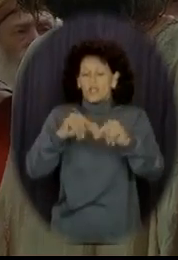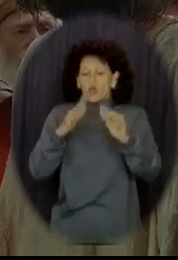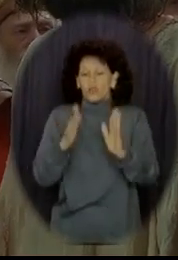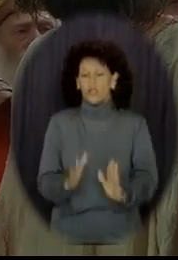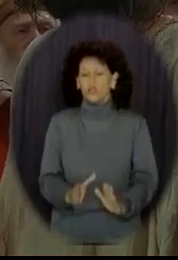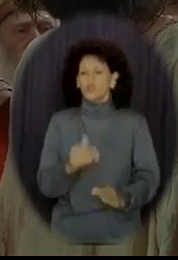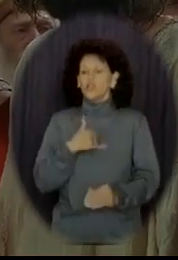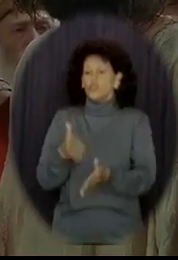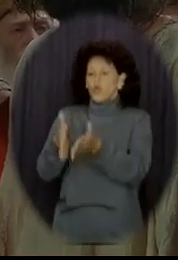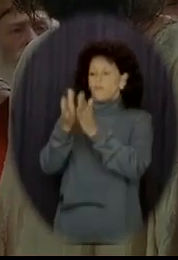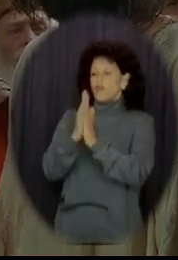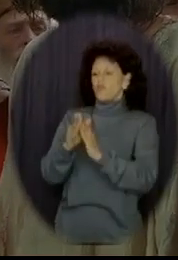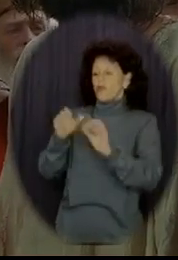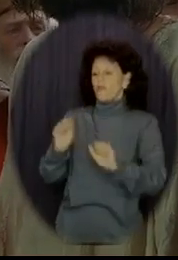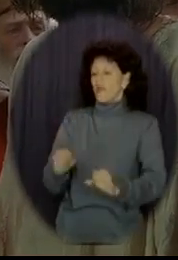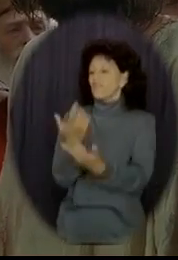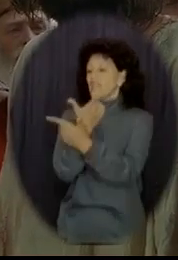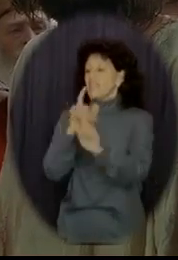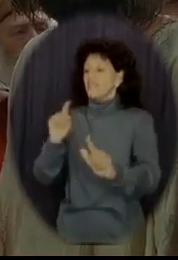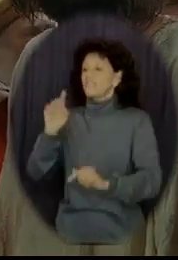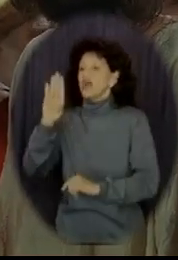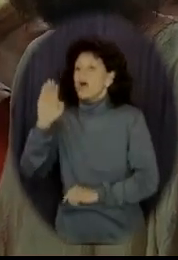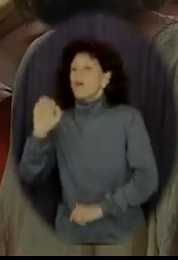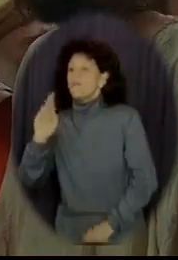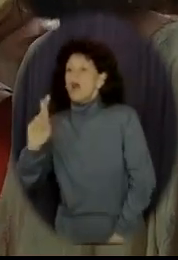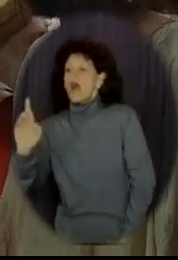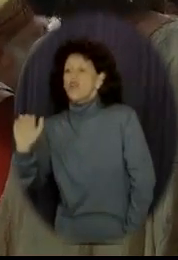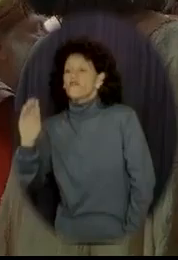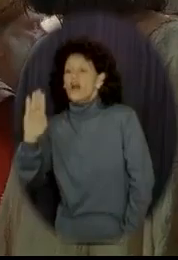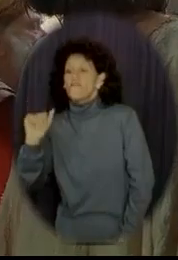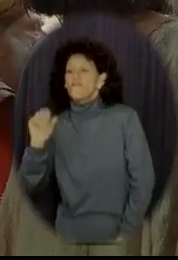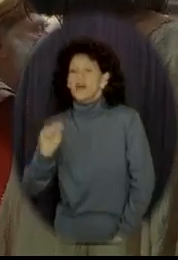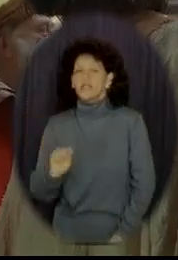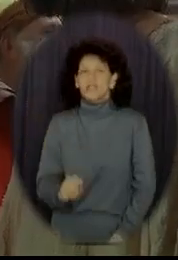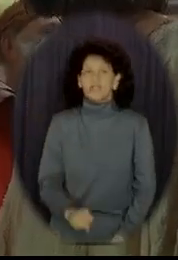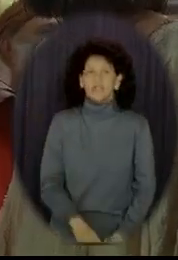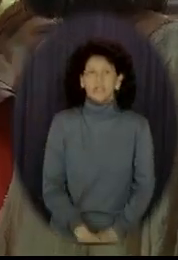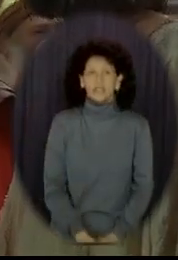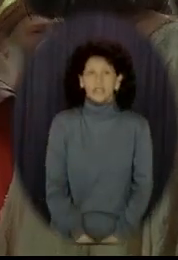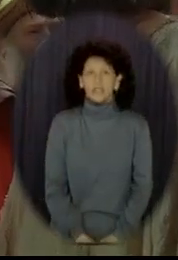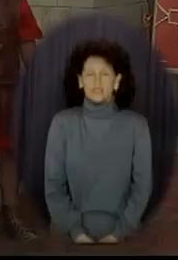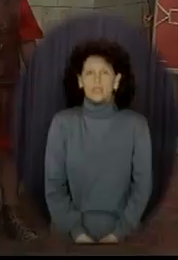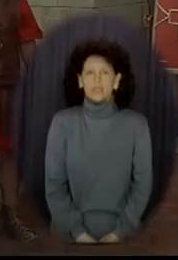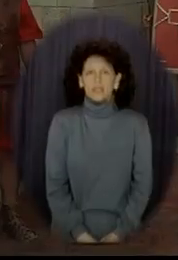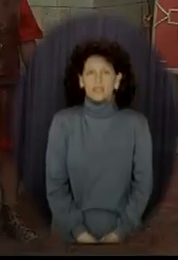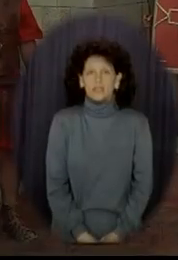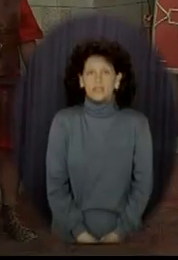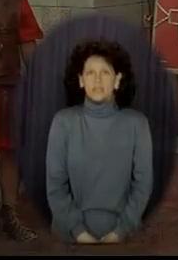fiesta. Te pedimos que liberes a Barrabás. Sí. Barrabás. Y que te lleves a este.